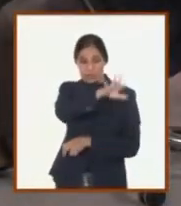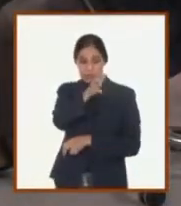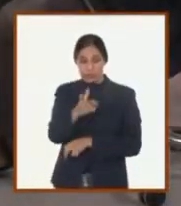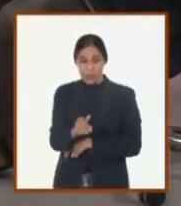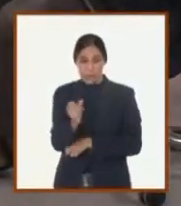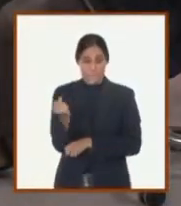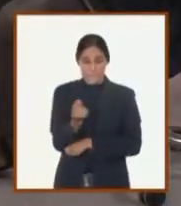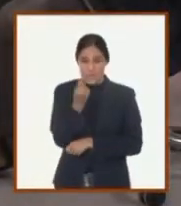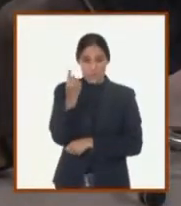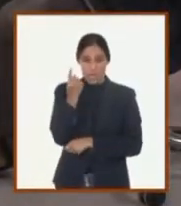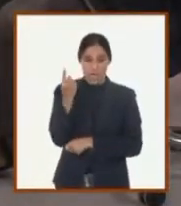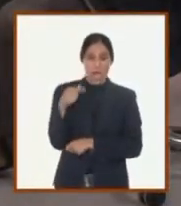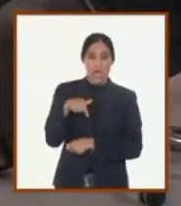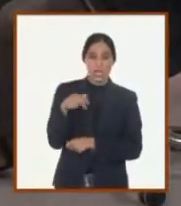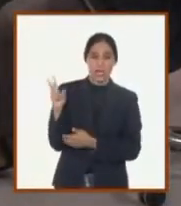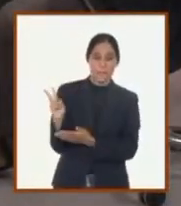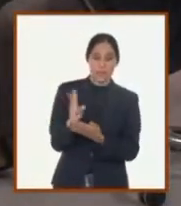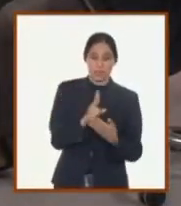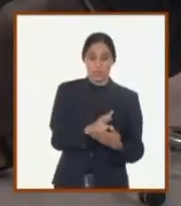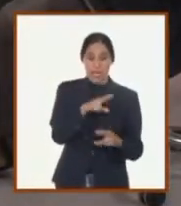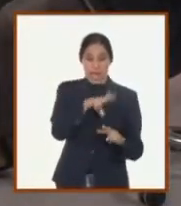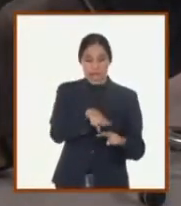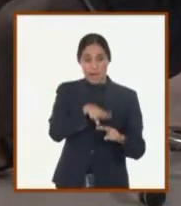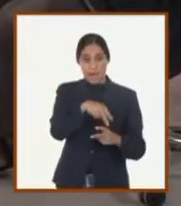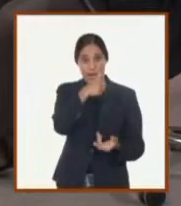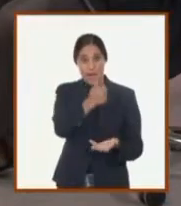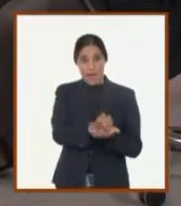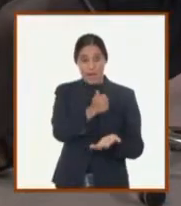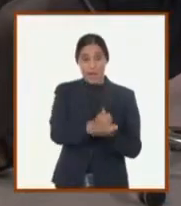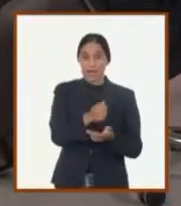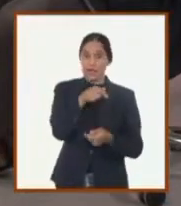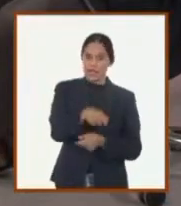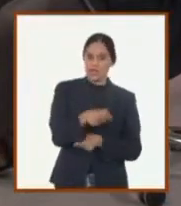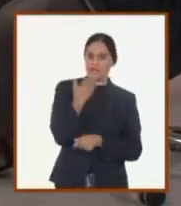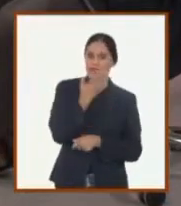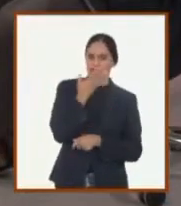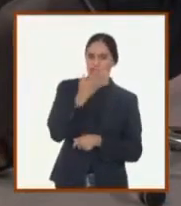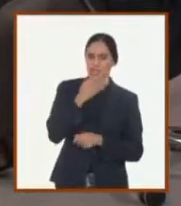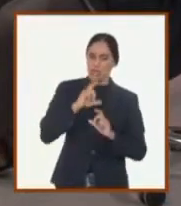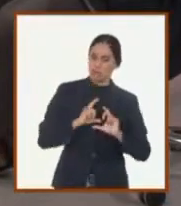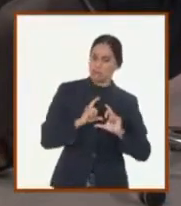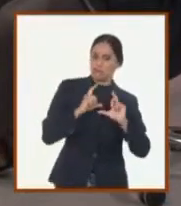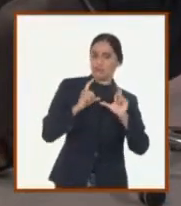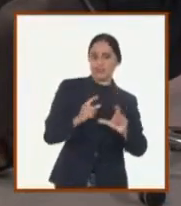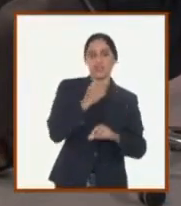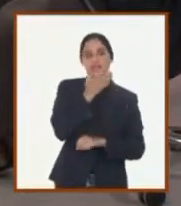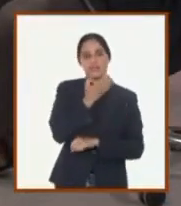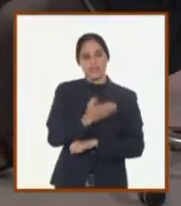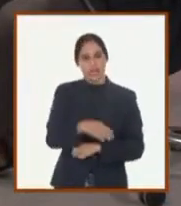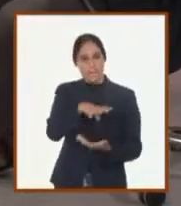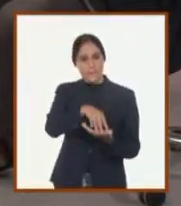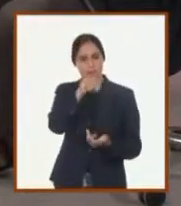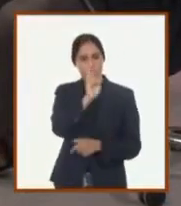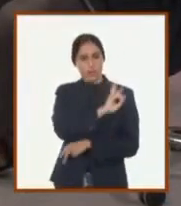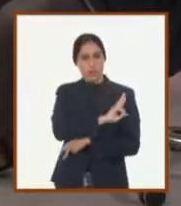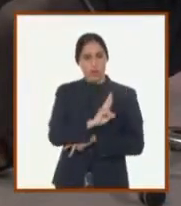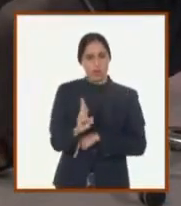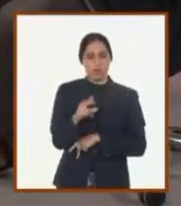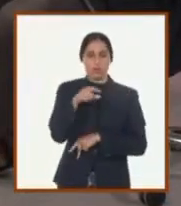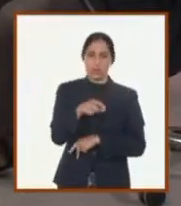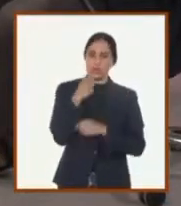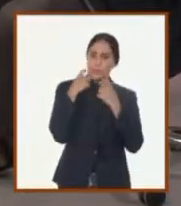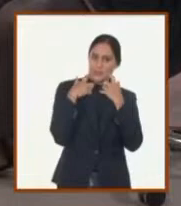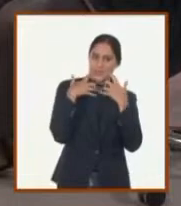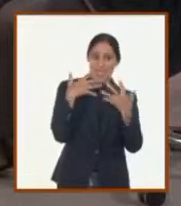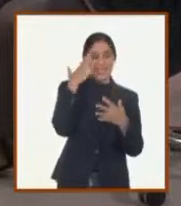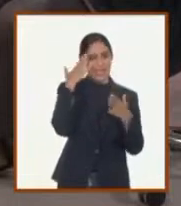vez venían a lavana que se trajeron y fueron condecorados por Fidel en el Palacio de la Revolución por en sentido de gratitud a todos